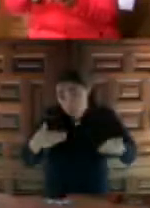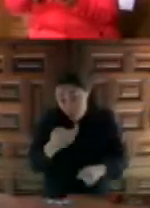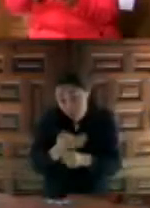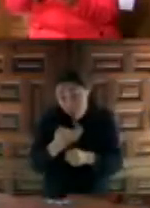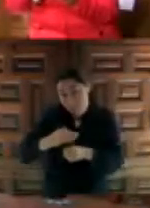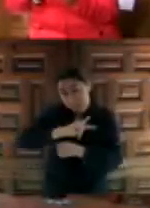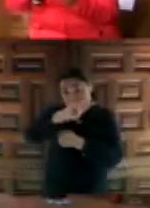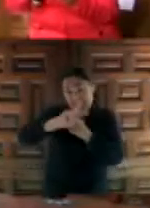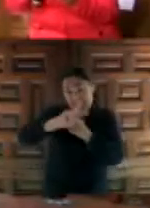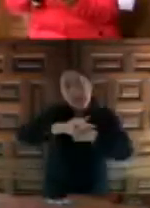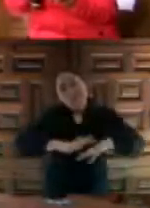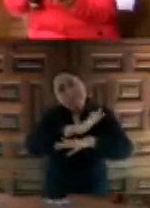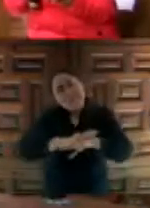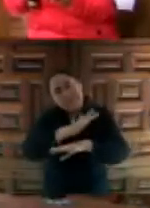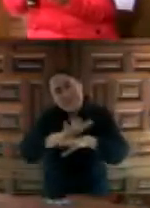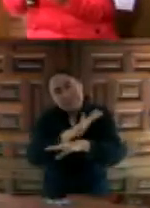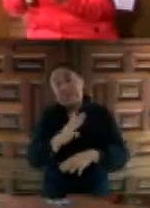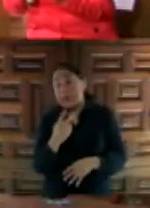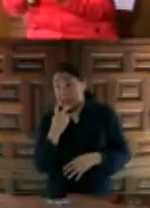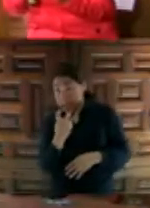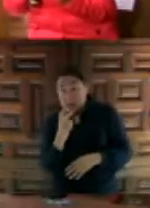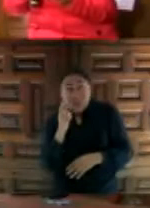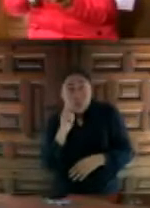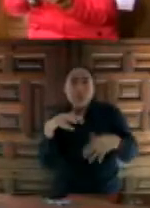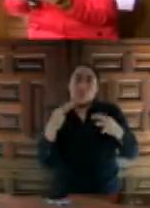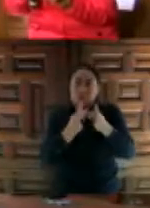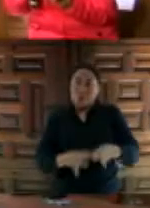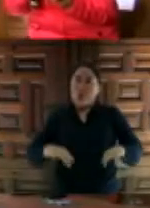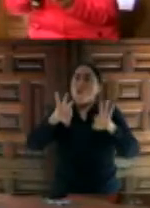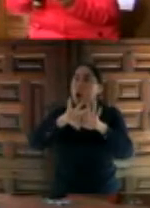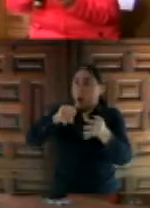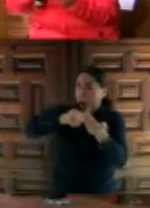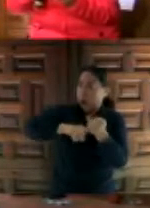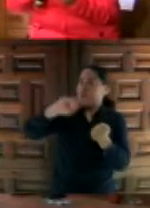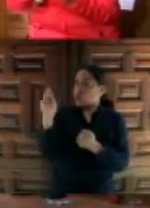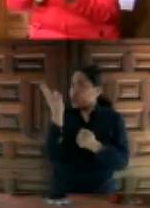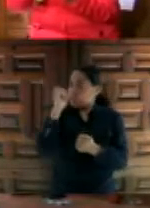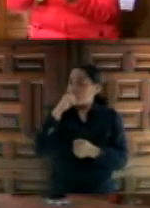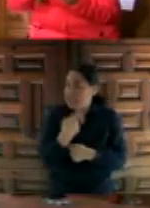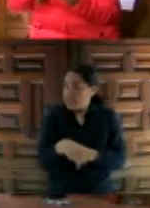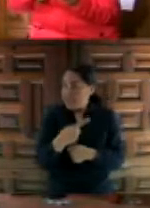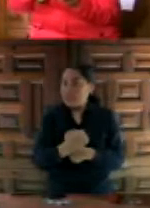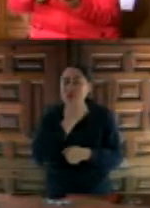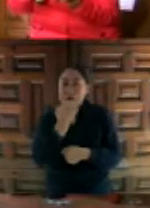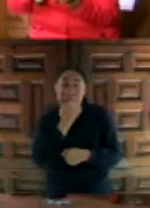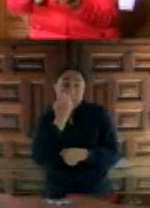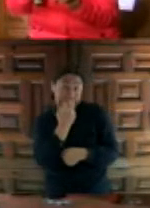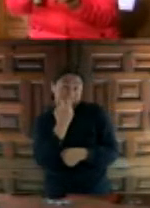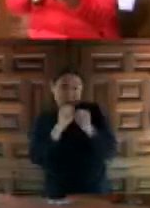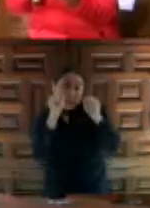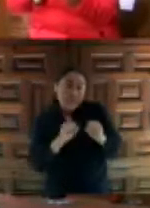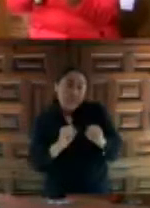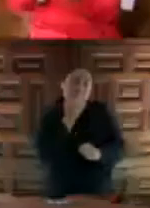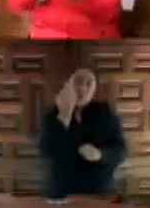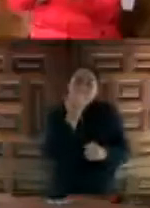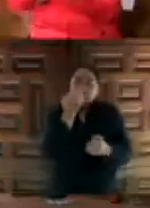del país y el papel que este nivel educativo tiene dentro del sistema educativo, como un sistema educativo a lo